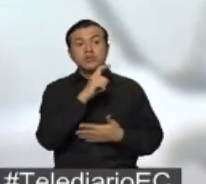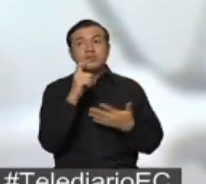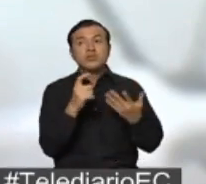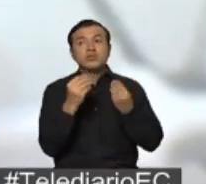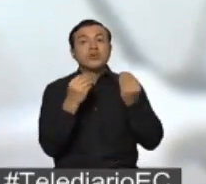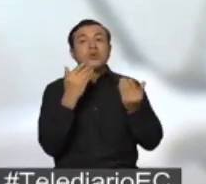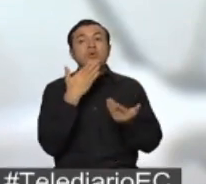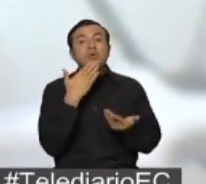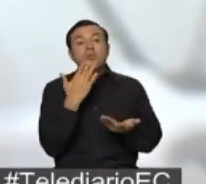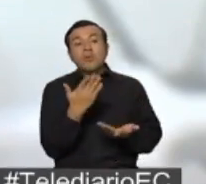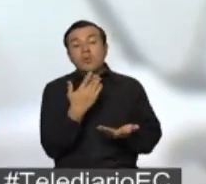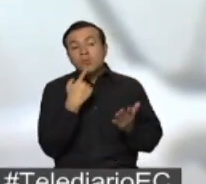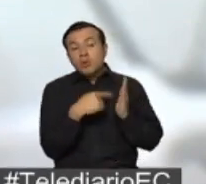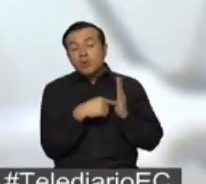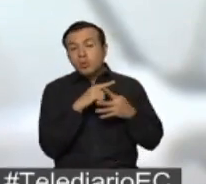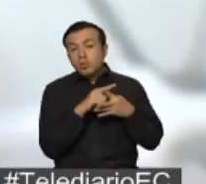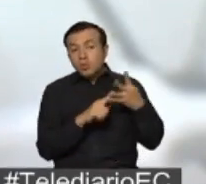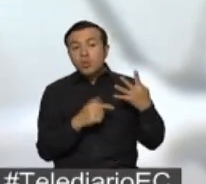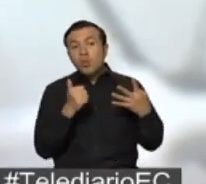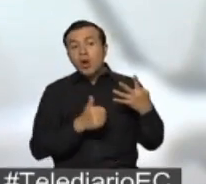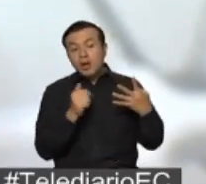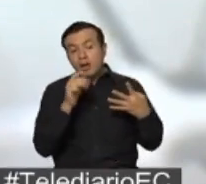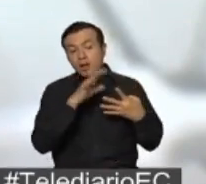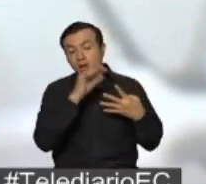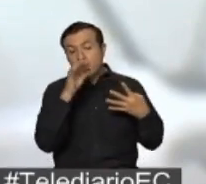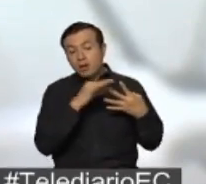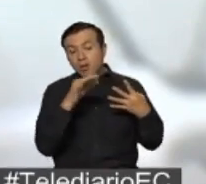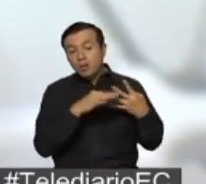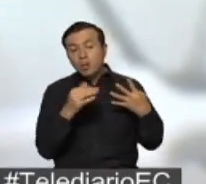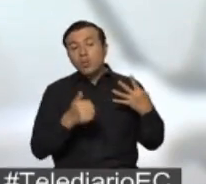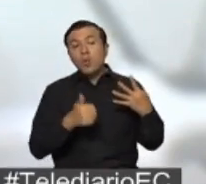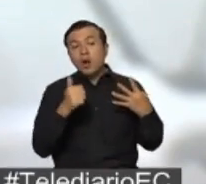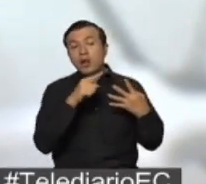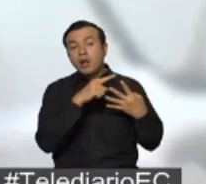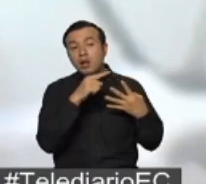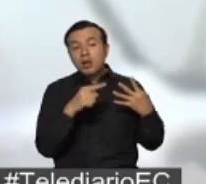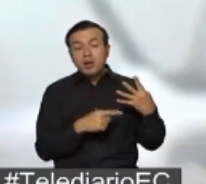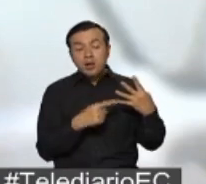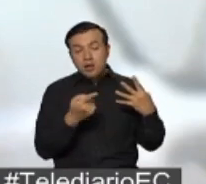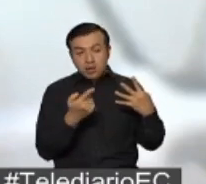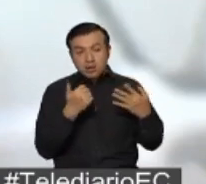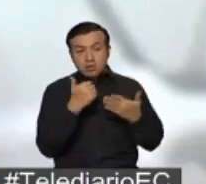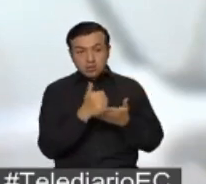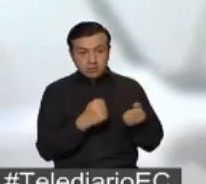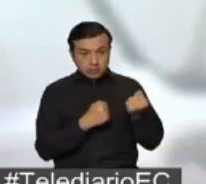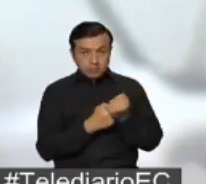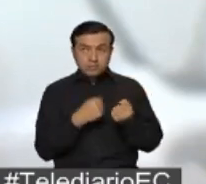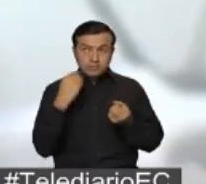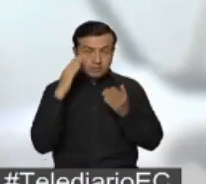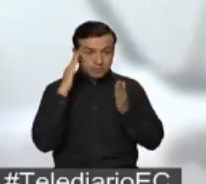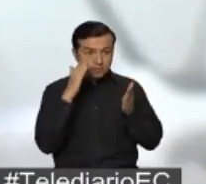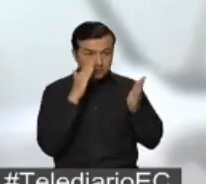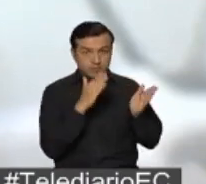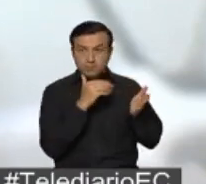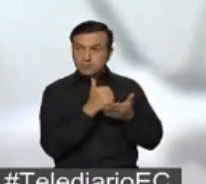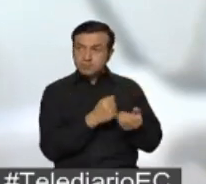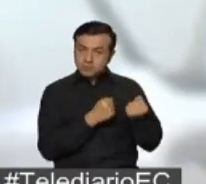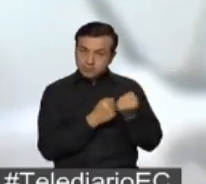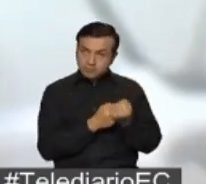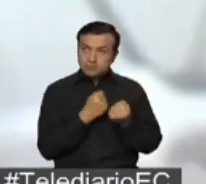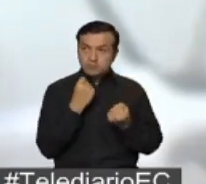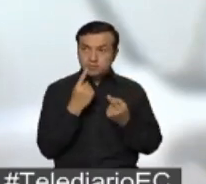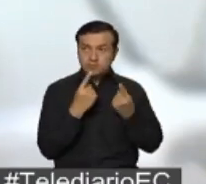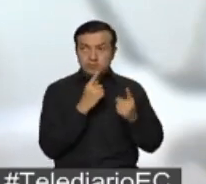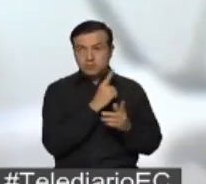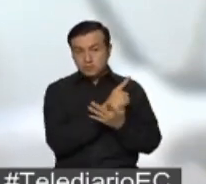un uno de estos cuatro productos una de estas cuatro acciones para poder apoyarles focalizadamente entender el problema